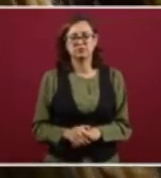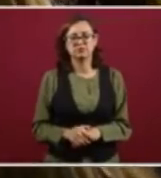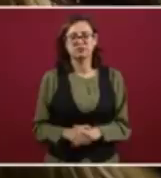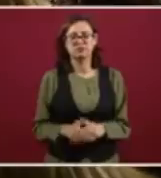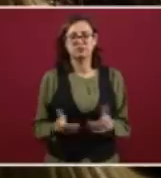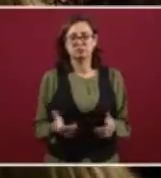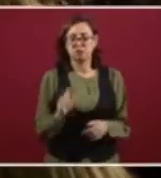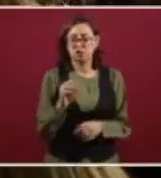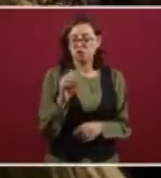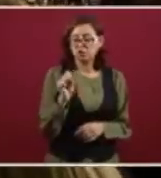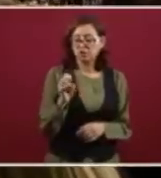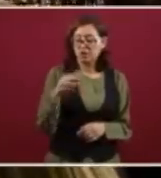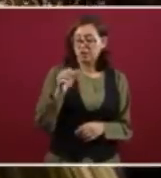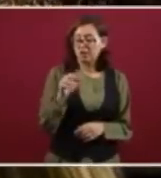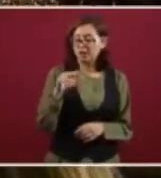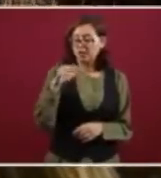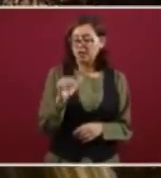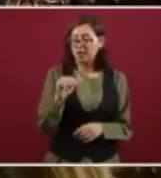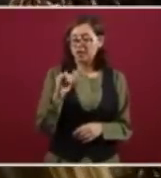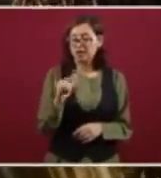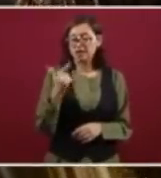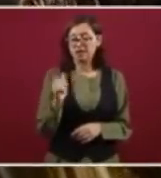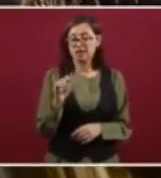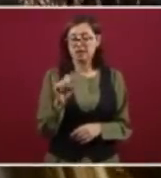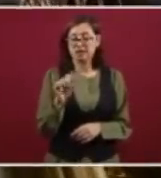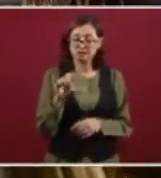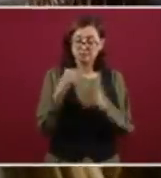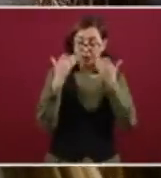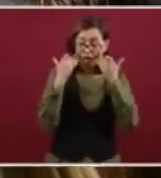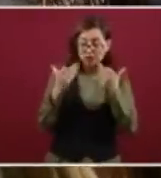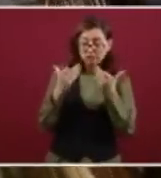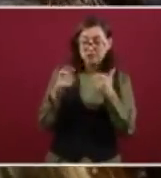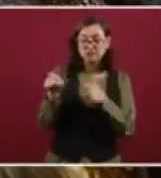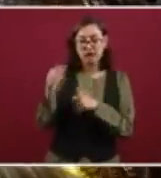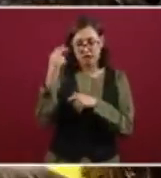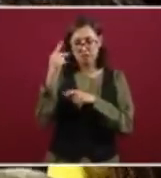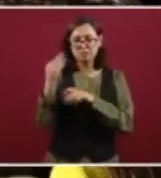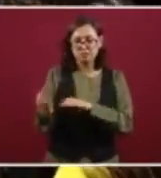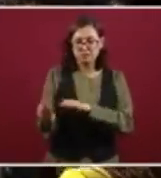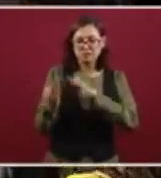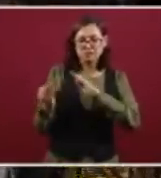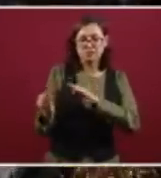José María Iglesias, que también había tenido enfrentamientos con